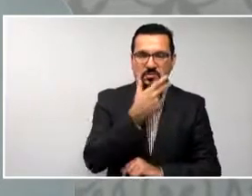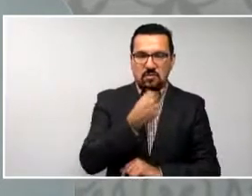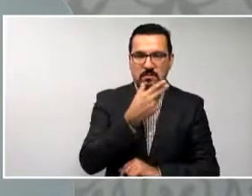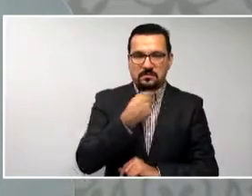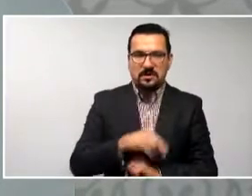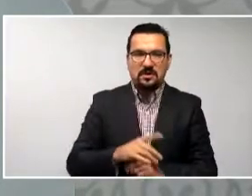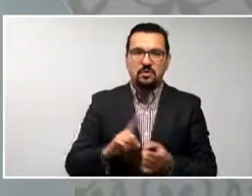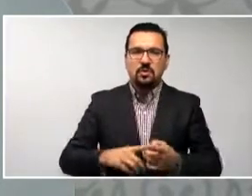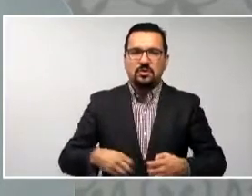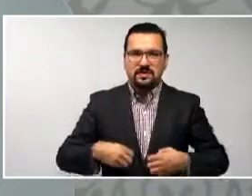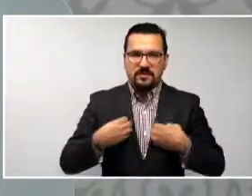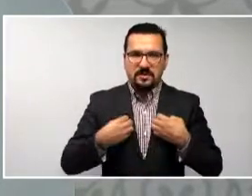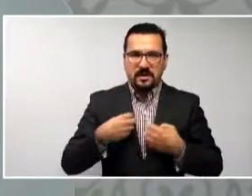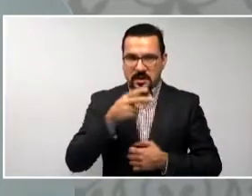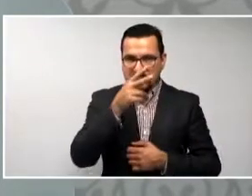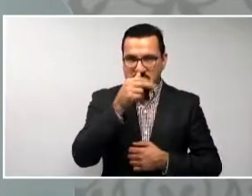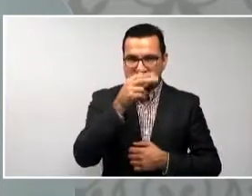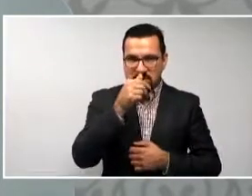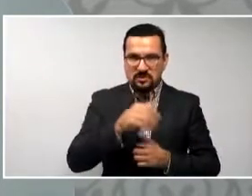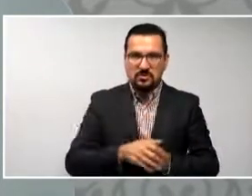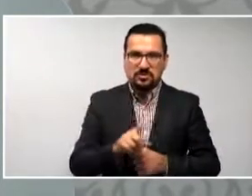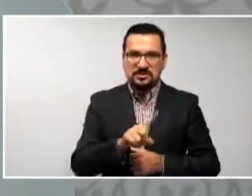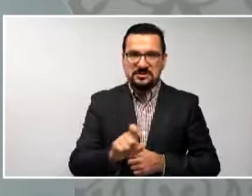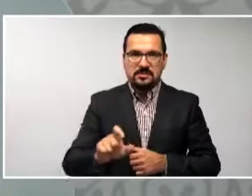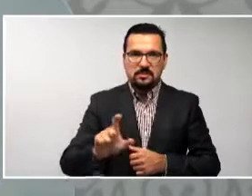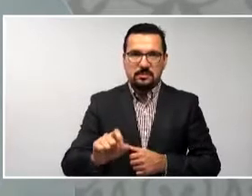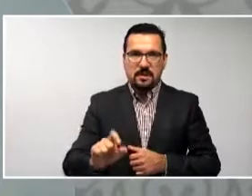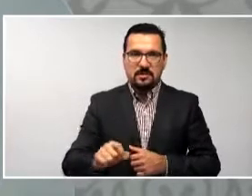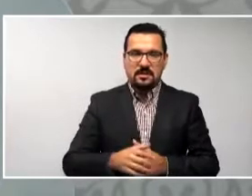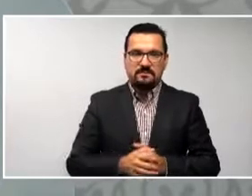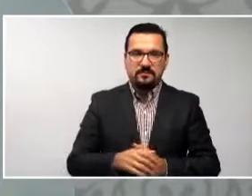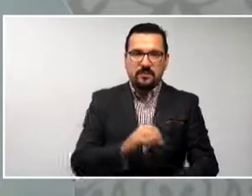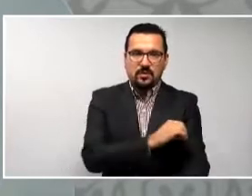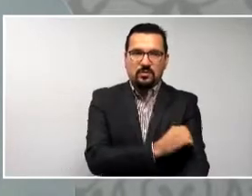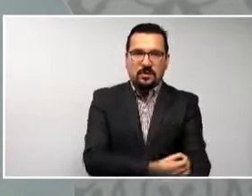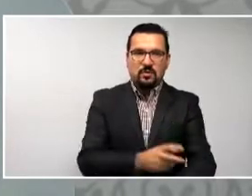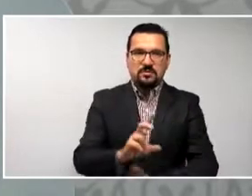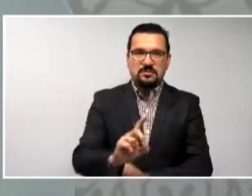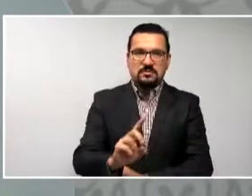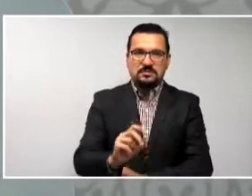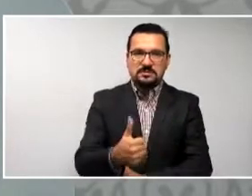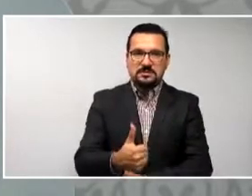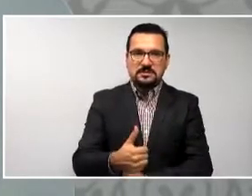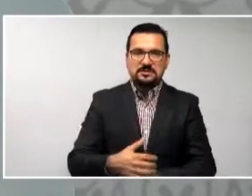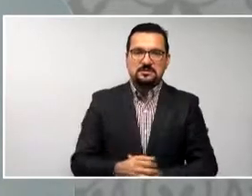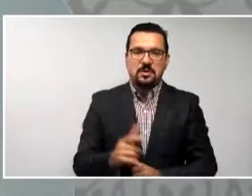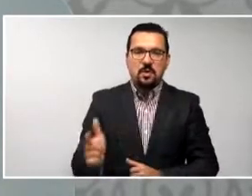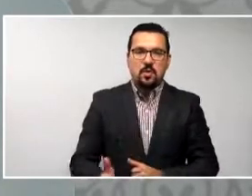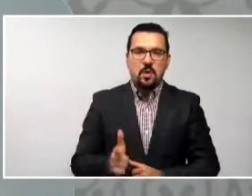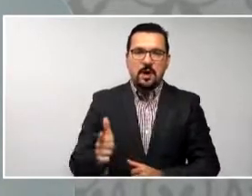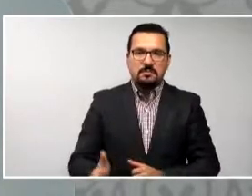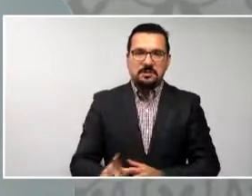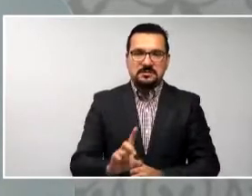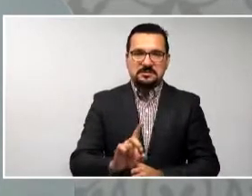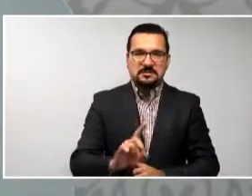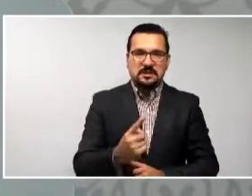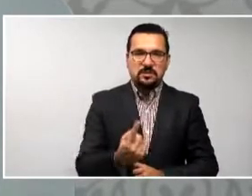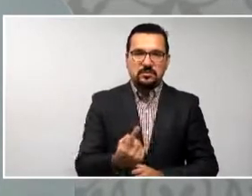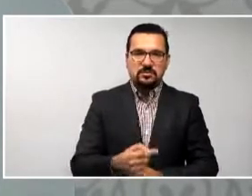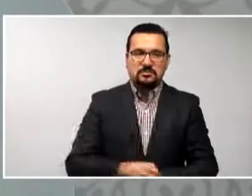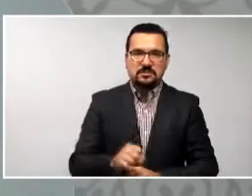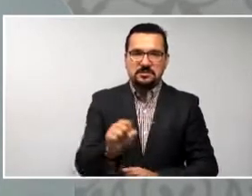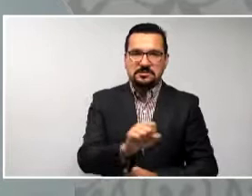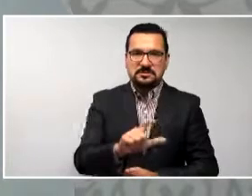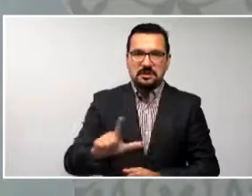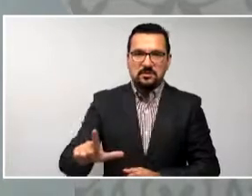residentes de hermosillo 120 gm 36 white 31 san